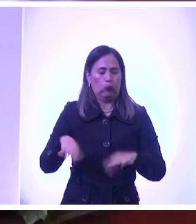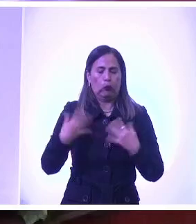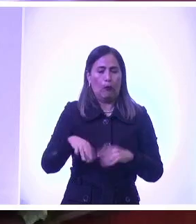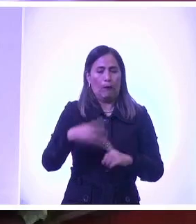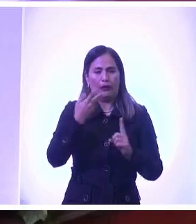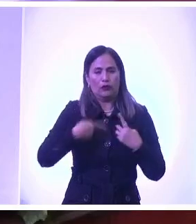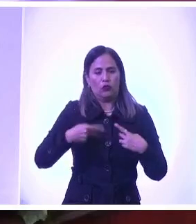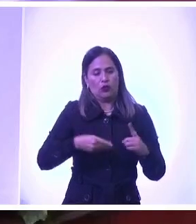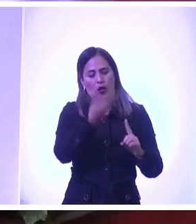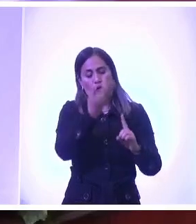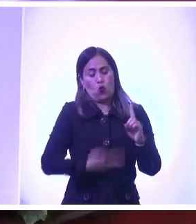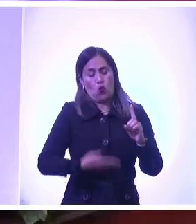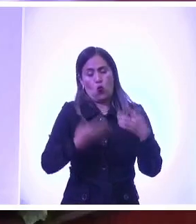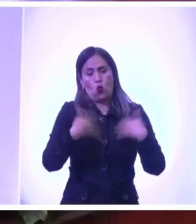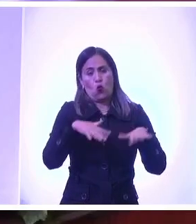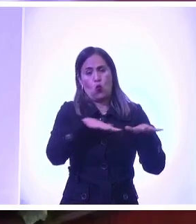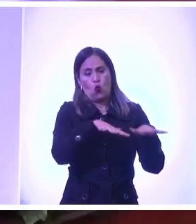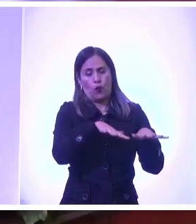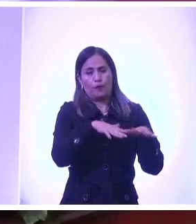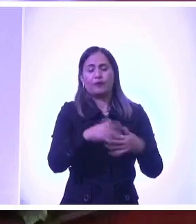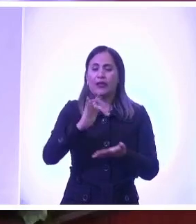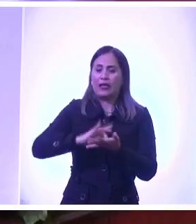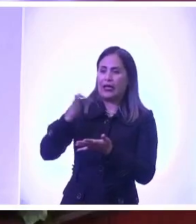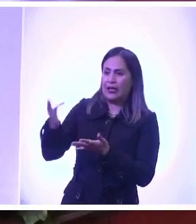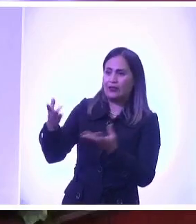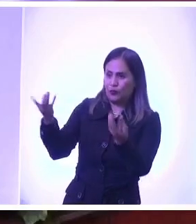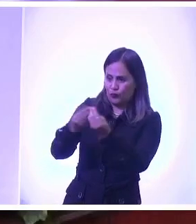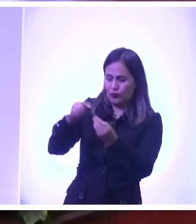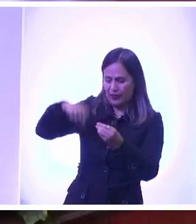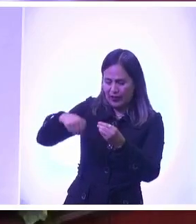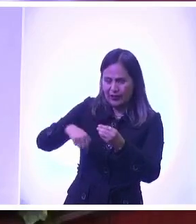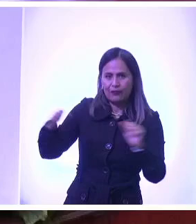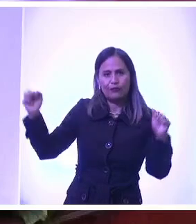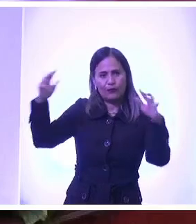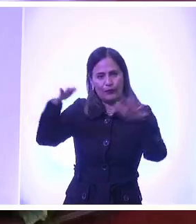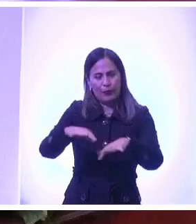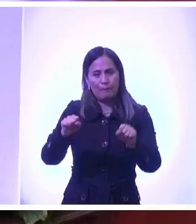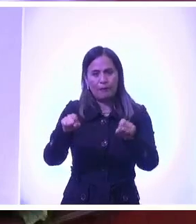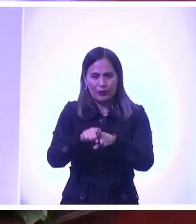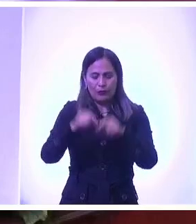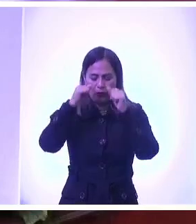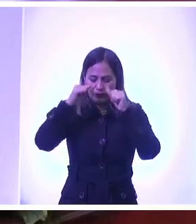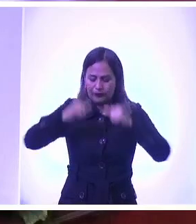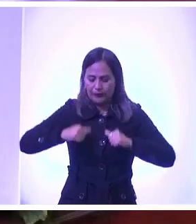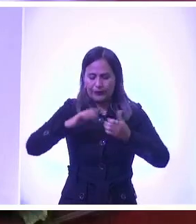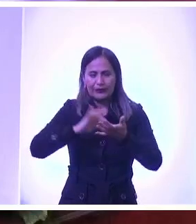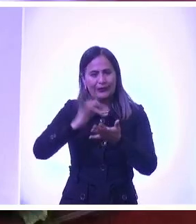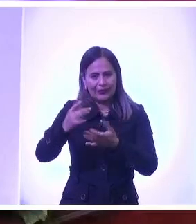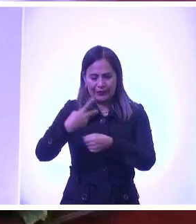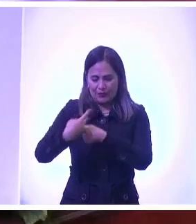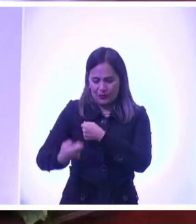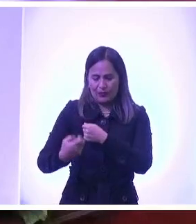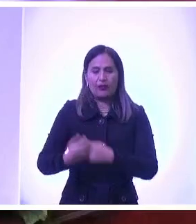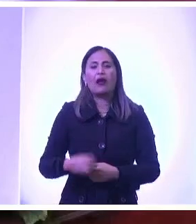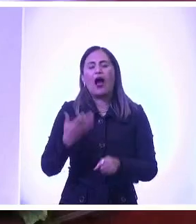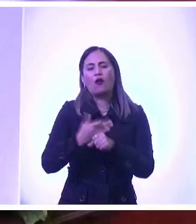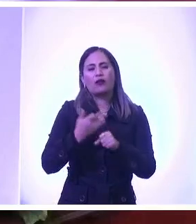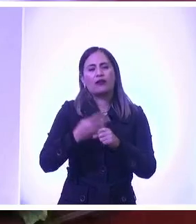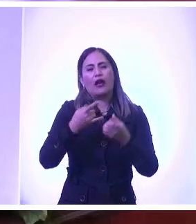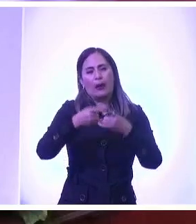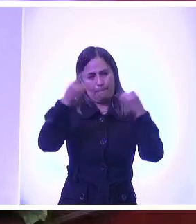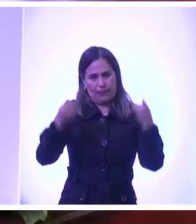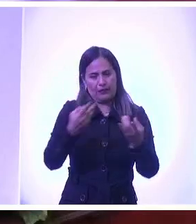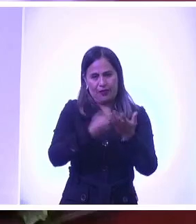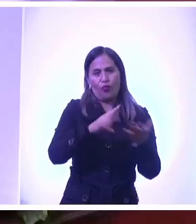por estar con nosotros hoy y por invitarnos yo les vengo a hablar con una doble de una doble situación soy